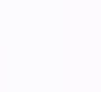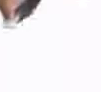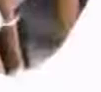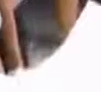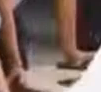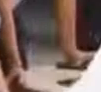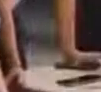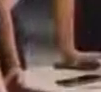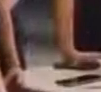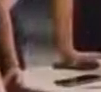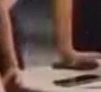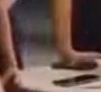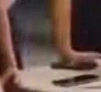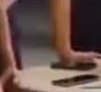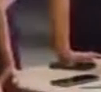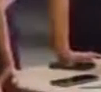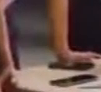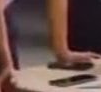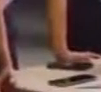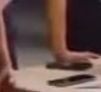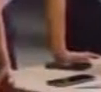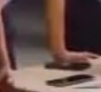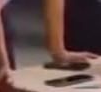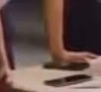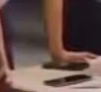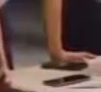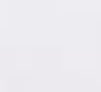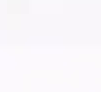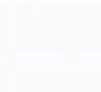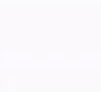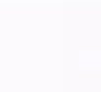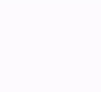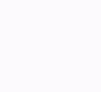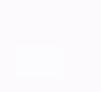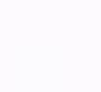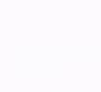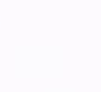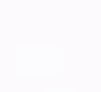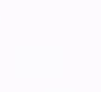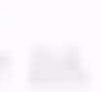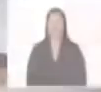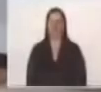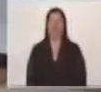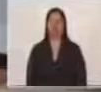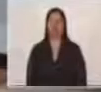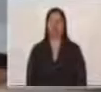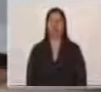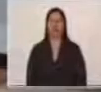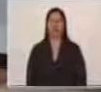A continuación, comunicación y lenguaje, cuarto diversificado.